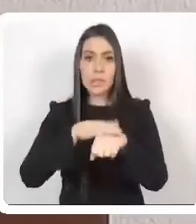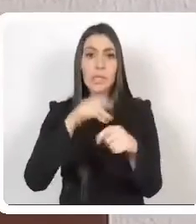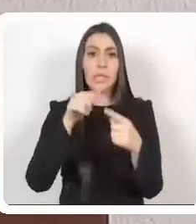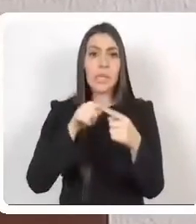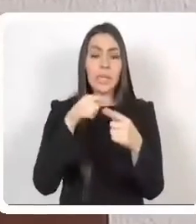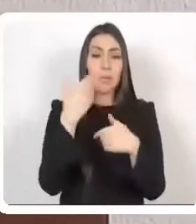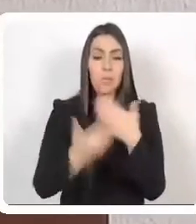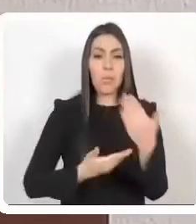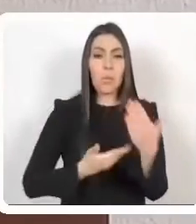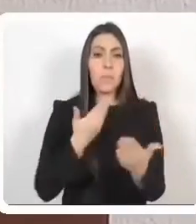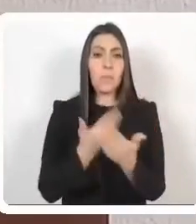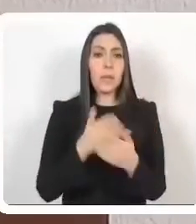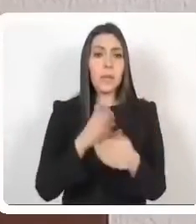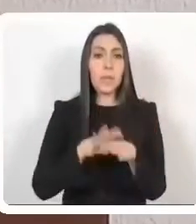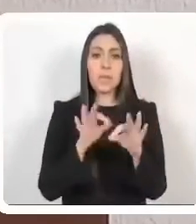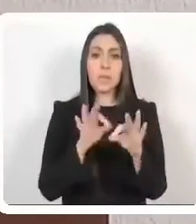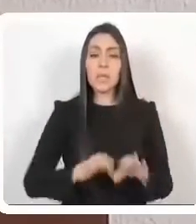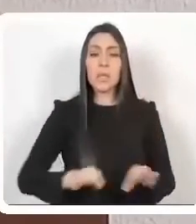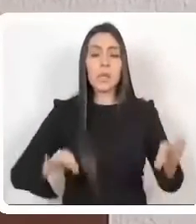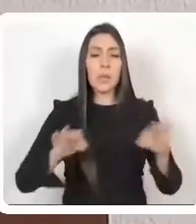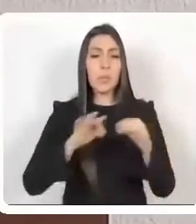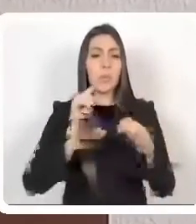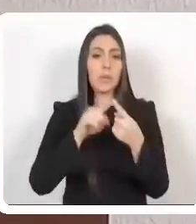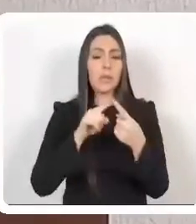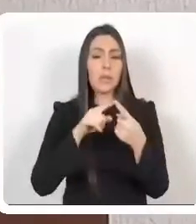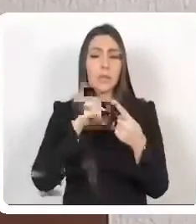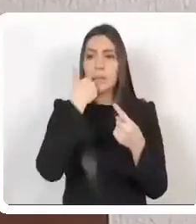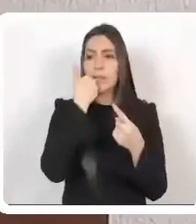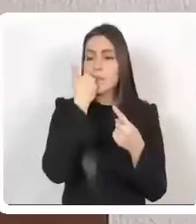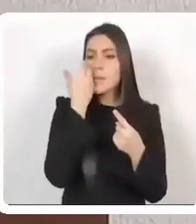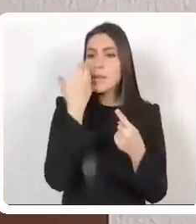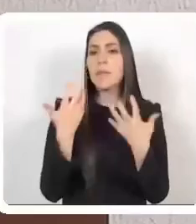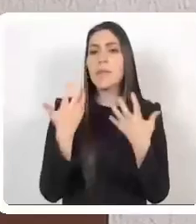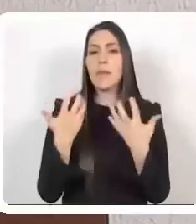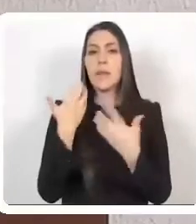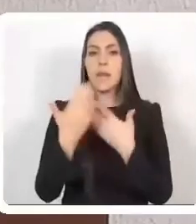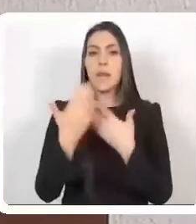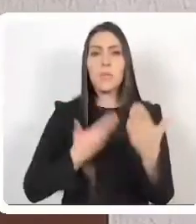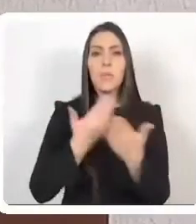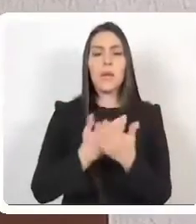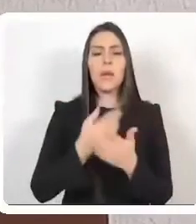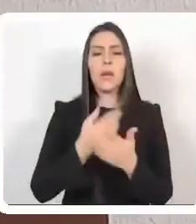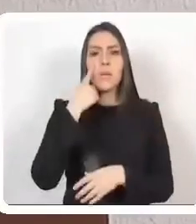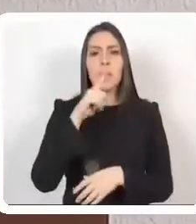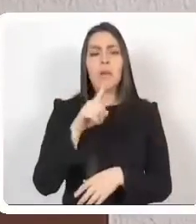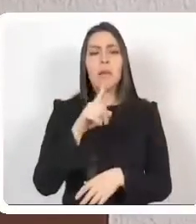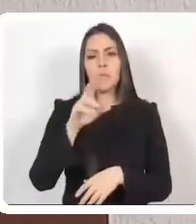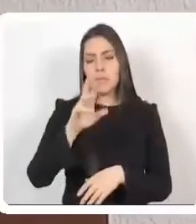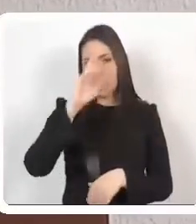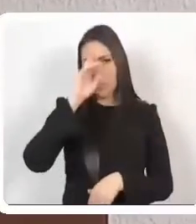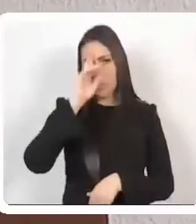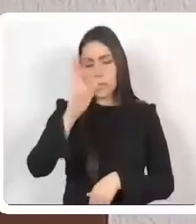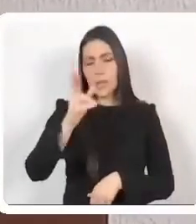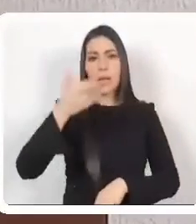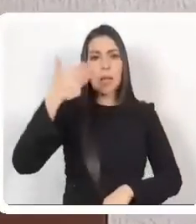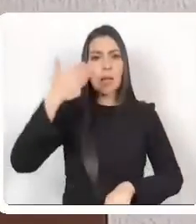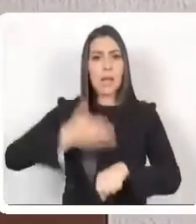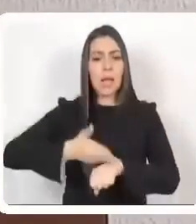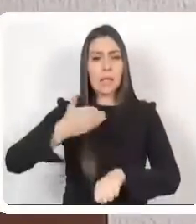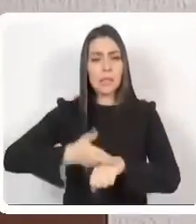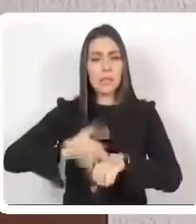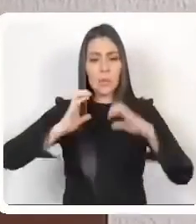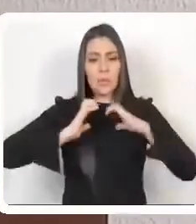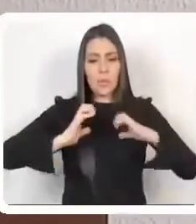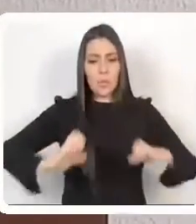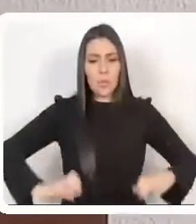propone fundamentalmente establecer la prohibición expresa del castigo corporal o físico y puntualizar el